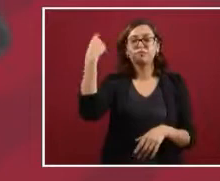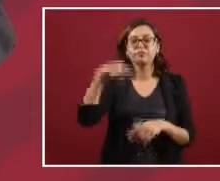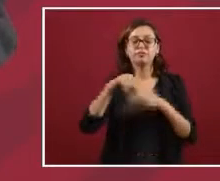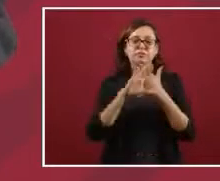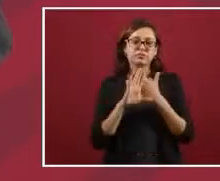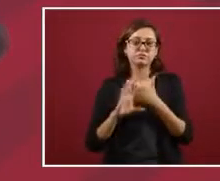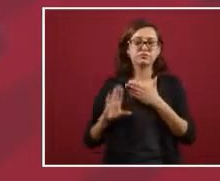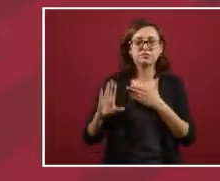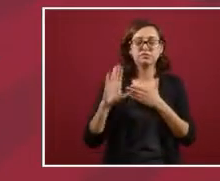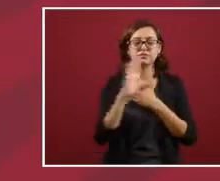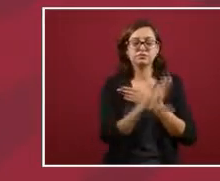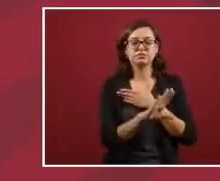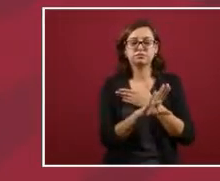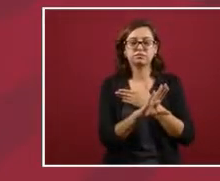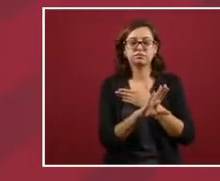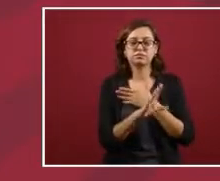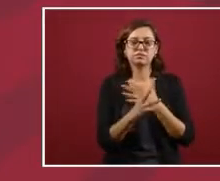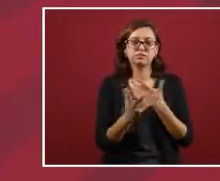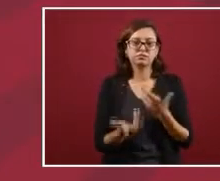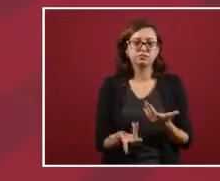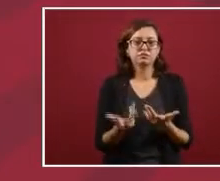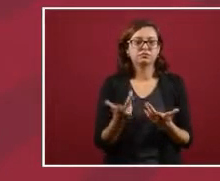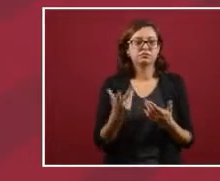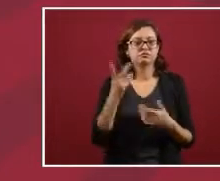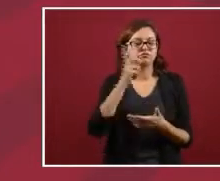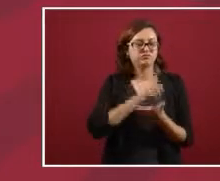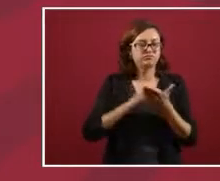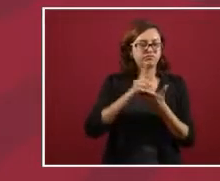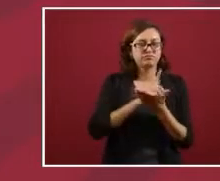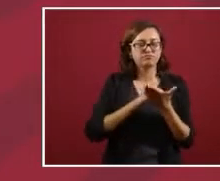evitar el consumo de droga,